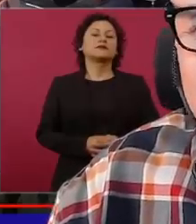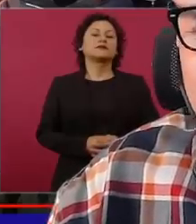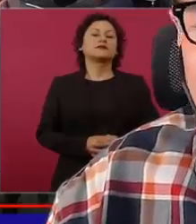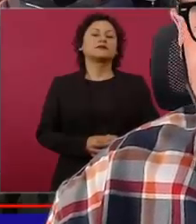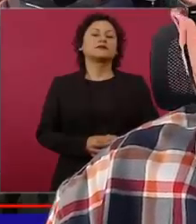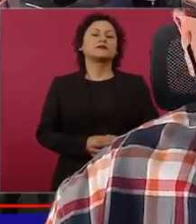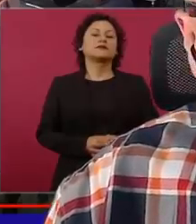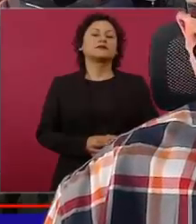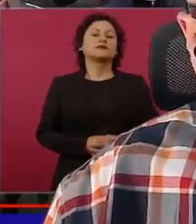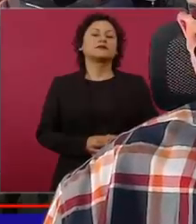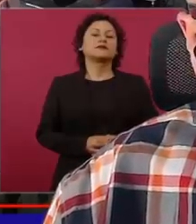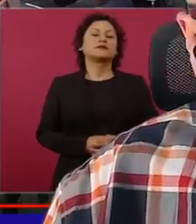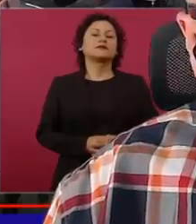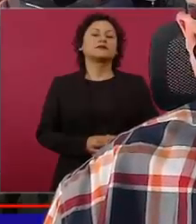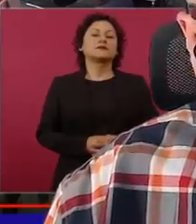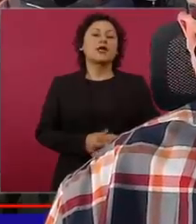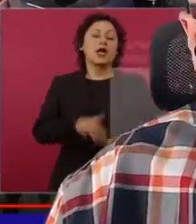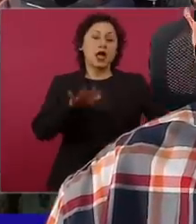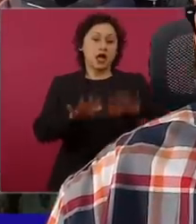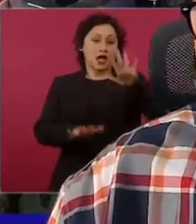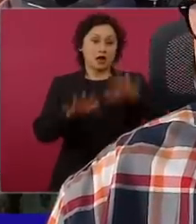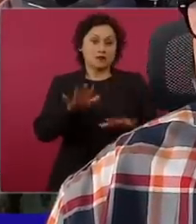cuidarlas.